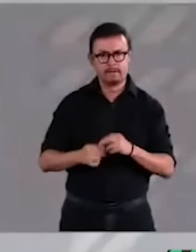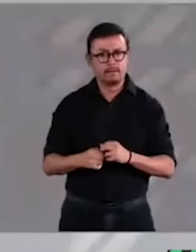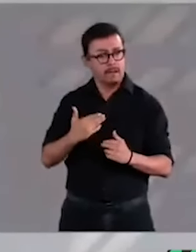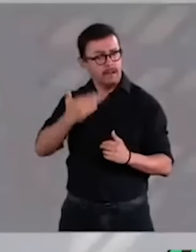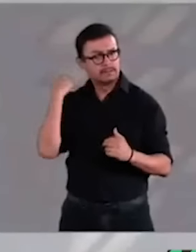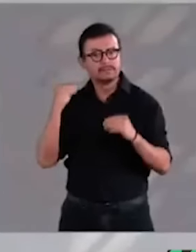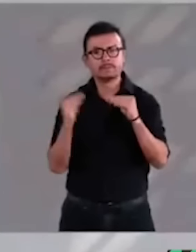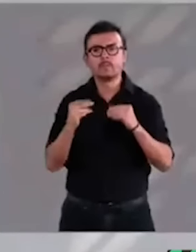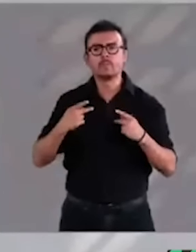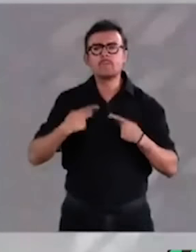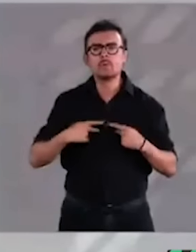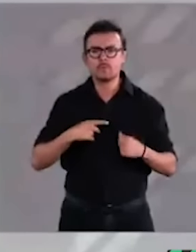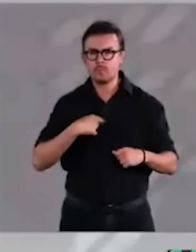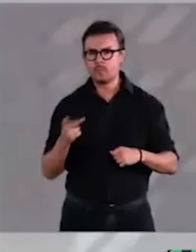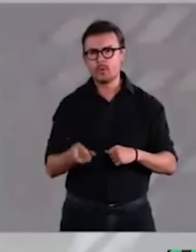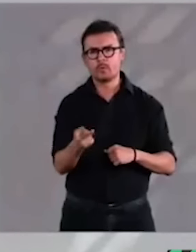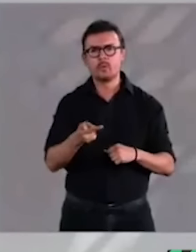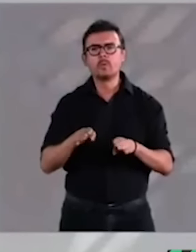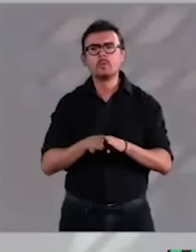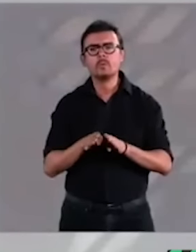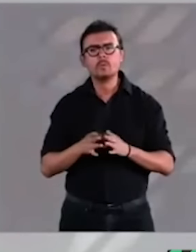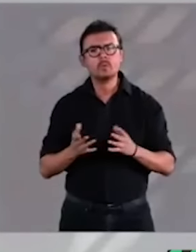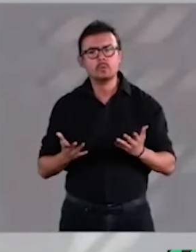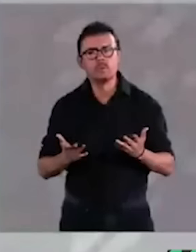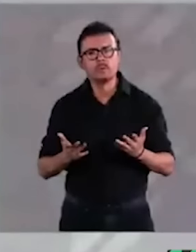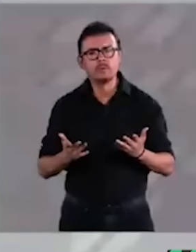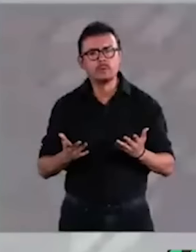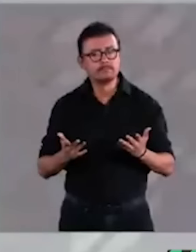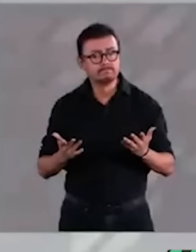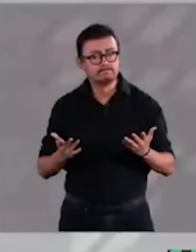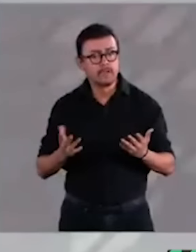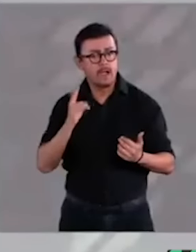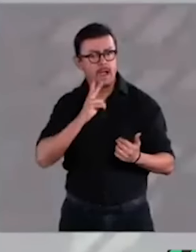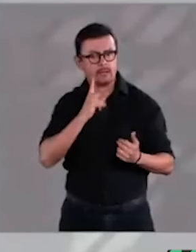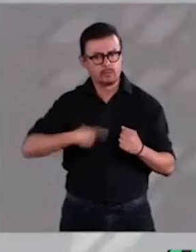les preguntaron el cómo. ¿Podrían reflexionar sobre